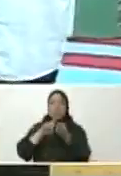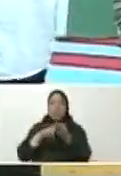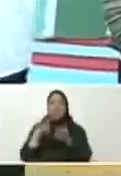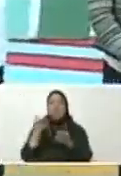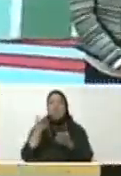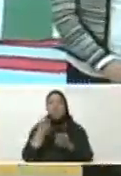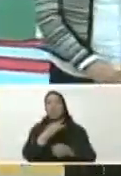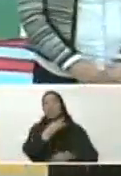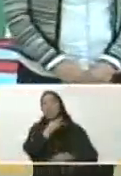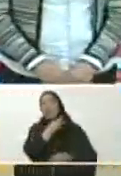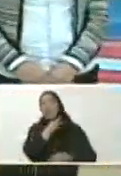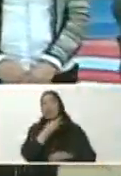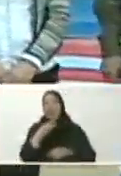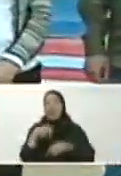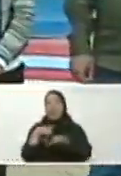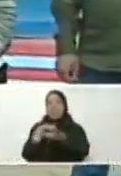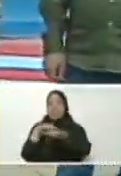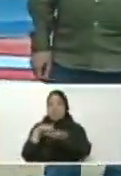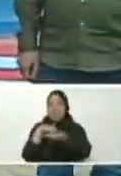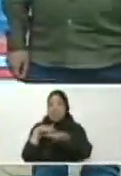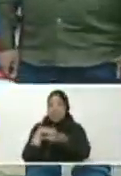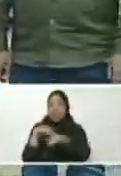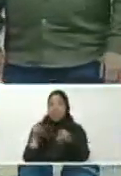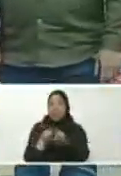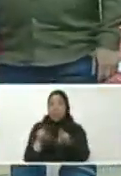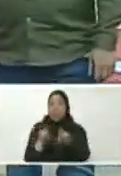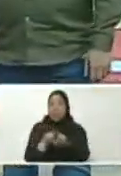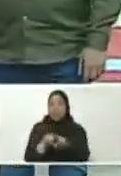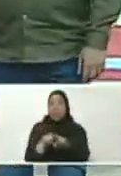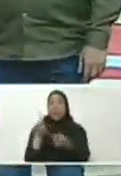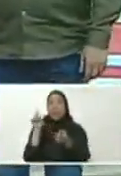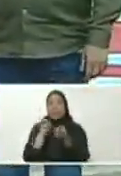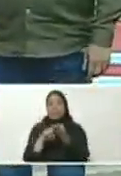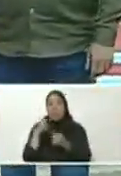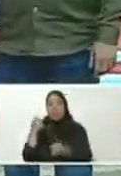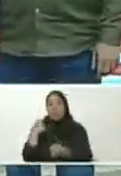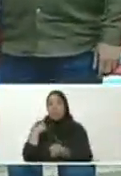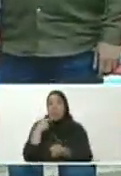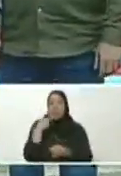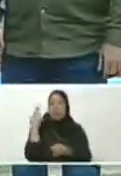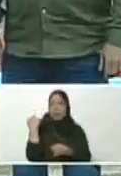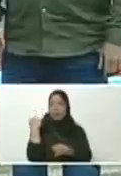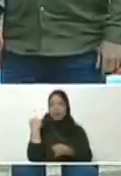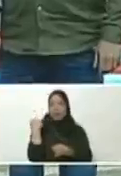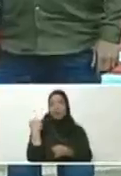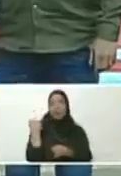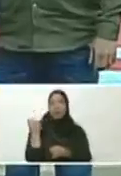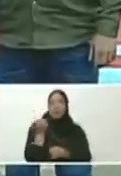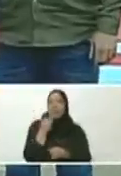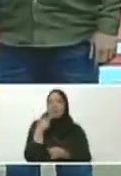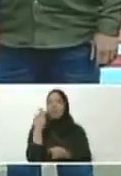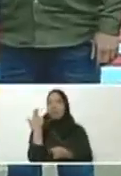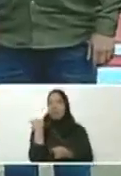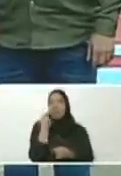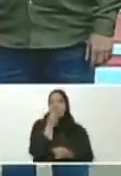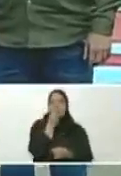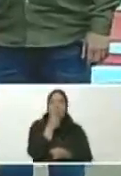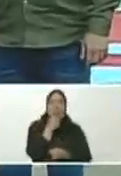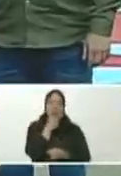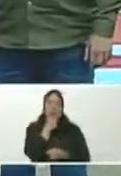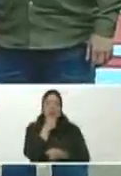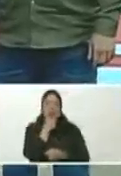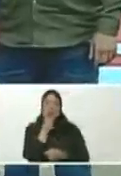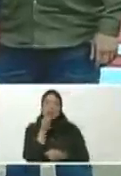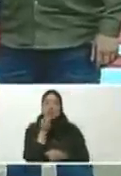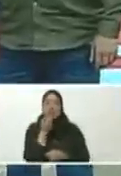el ministro Arriaza, la primera combatiente Silita Flores. Mira, está elegante. Elegante, mira, y bonita,